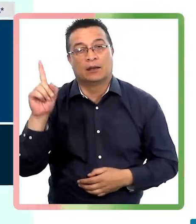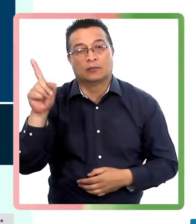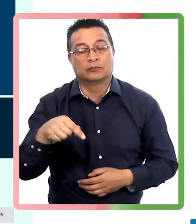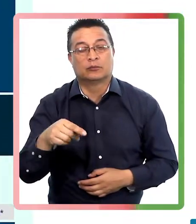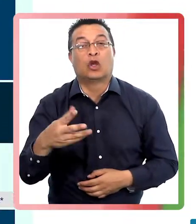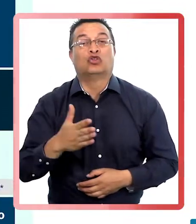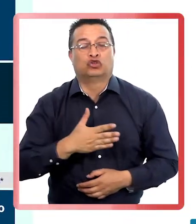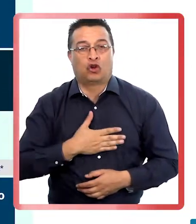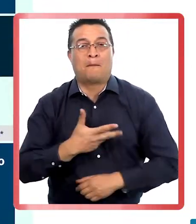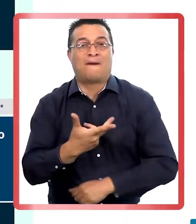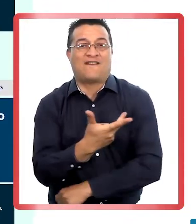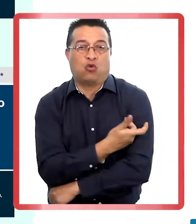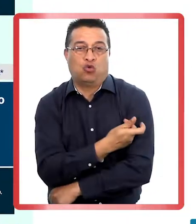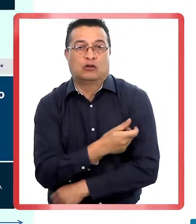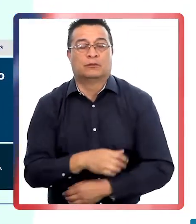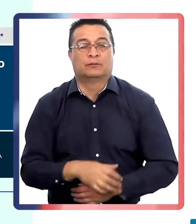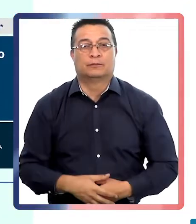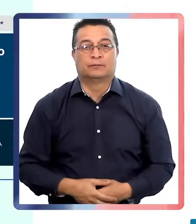www.gov.cl/yo-me-vacuno.